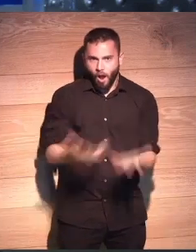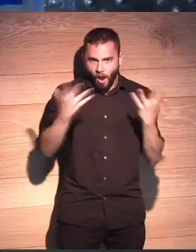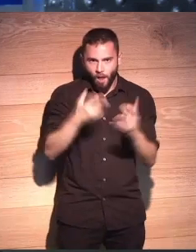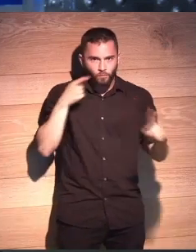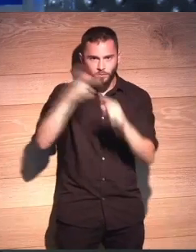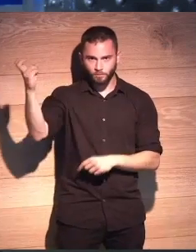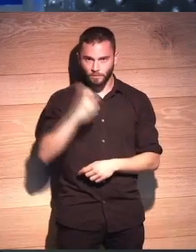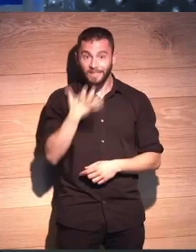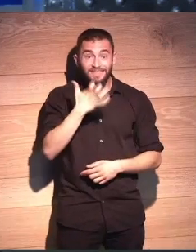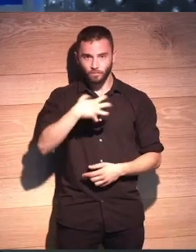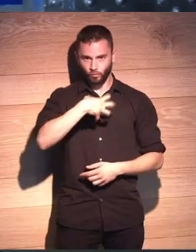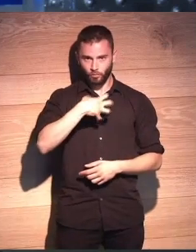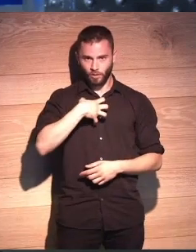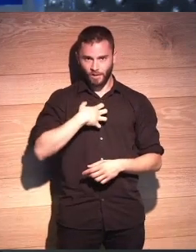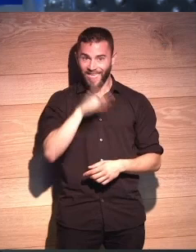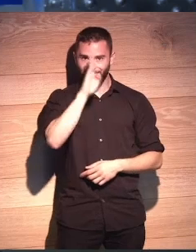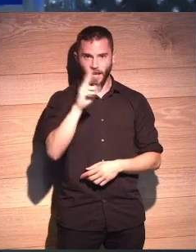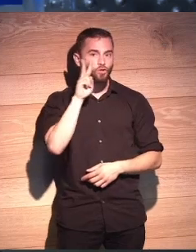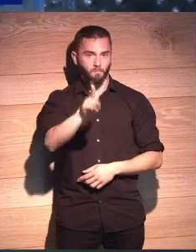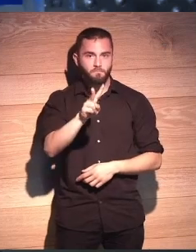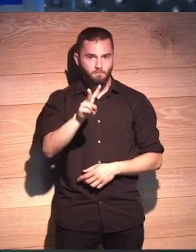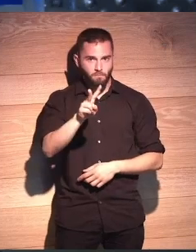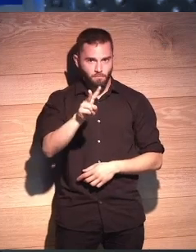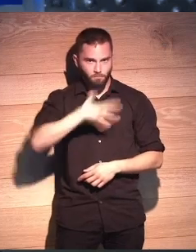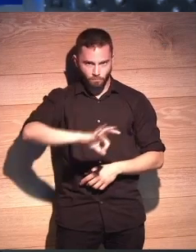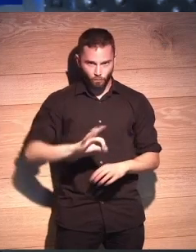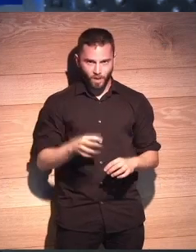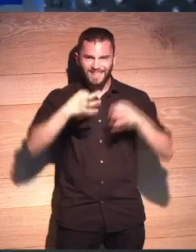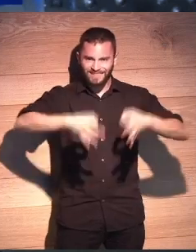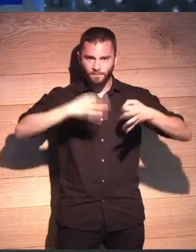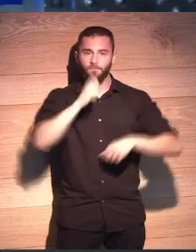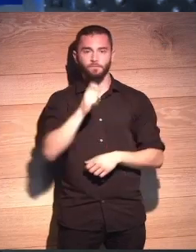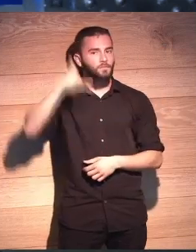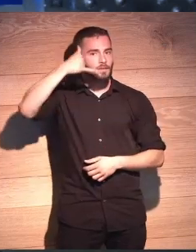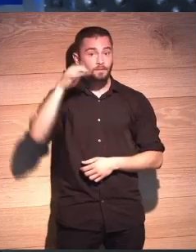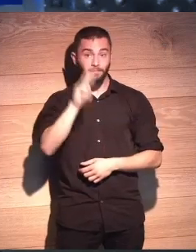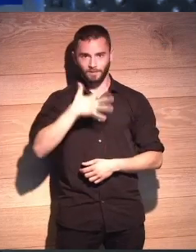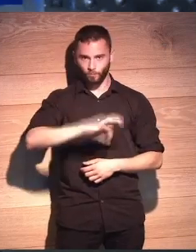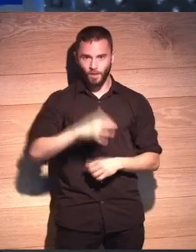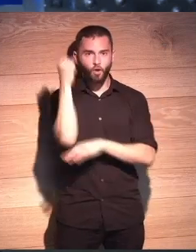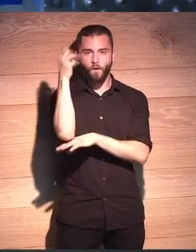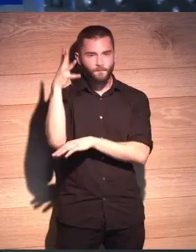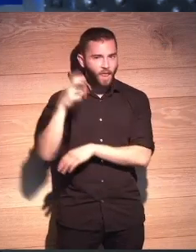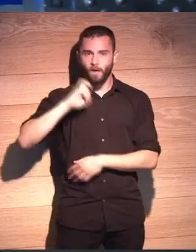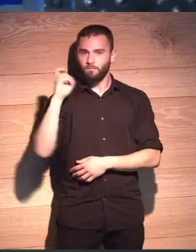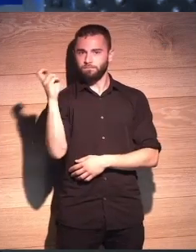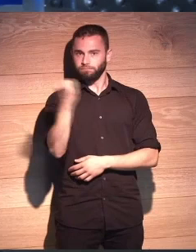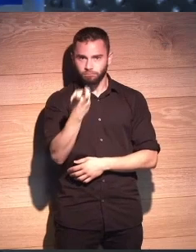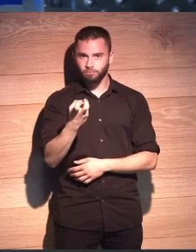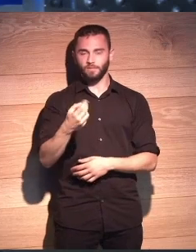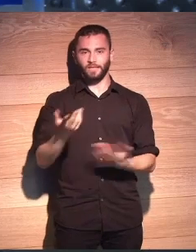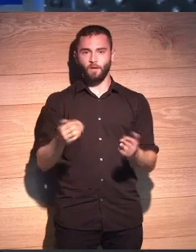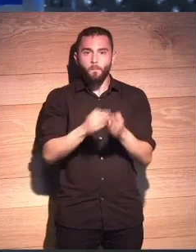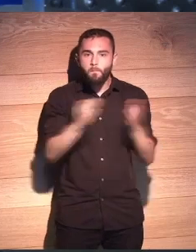no podéis que las veáis en streaming, que se ofrecen siempre en Fundación Telefónica, unas conferencias de gente pionera